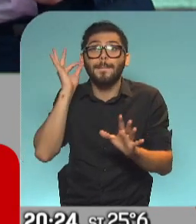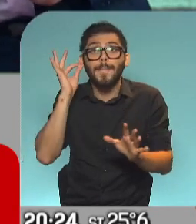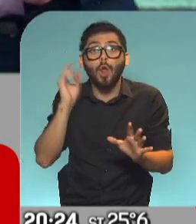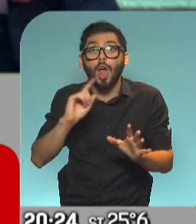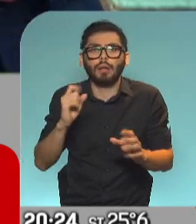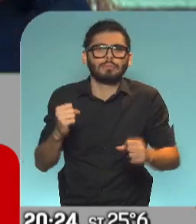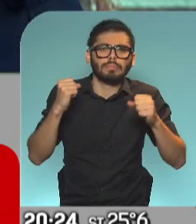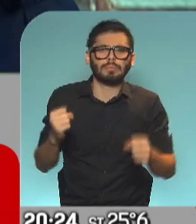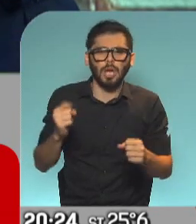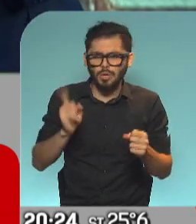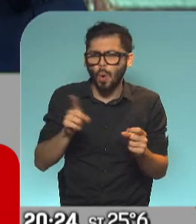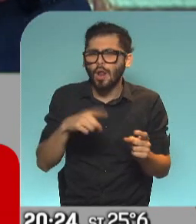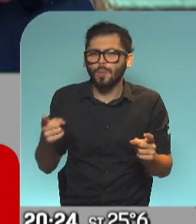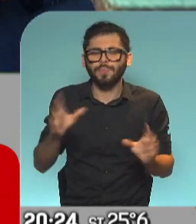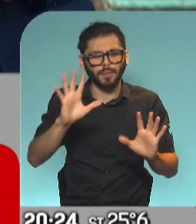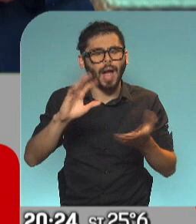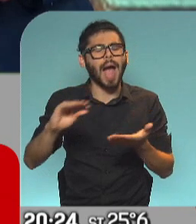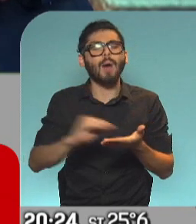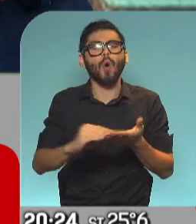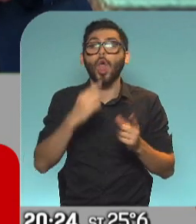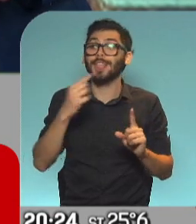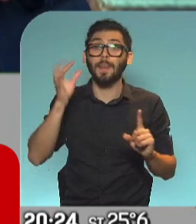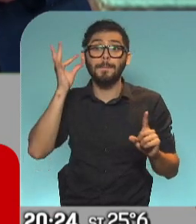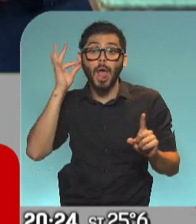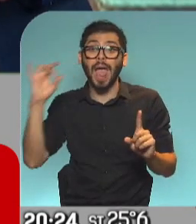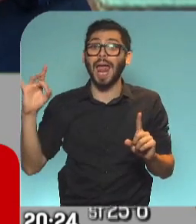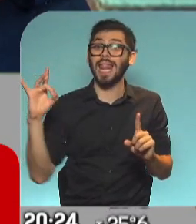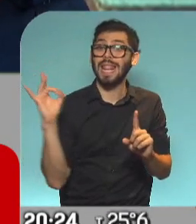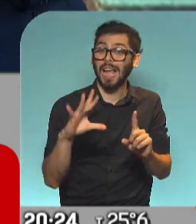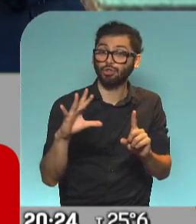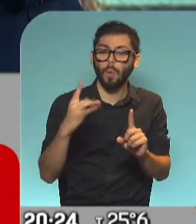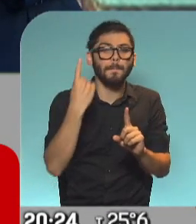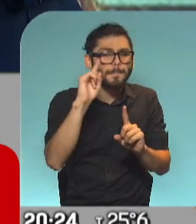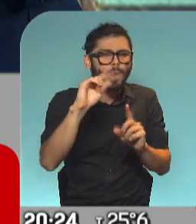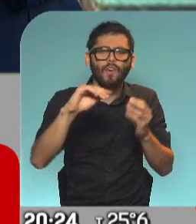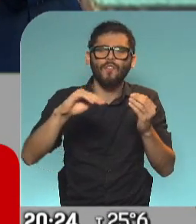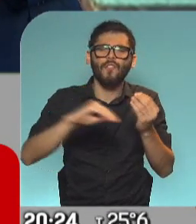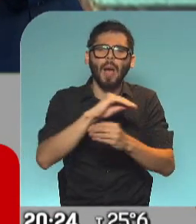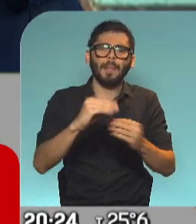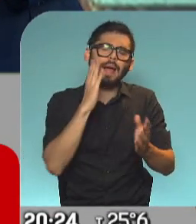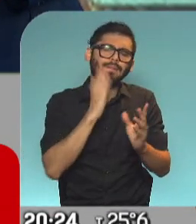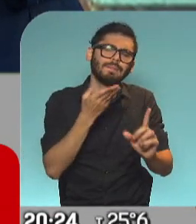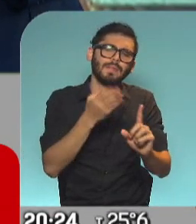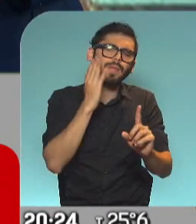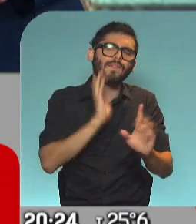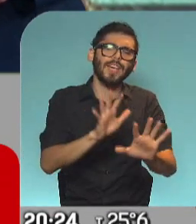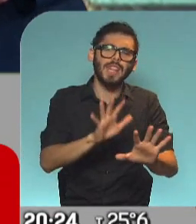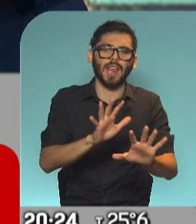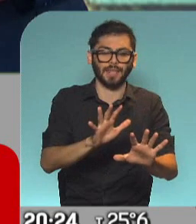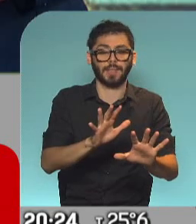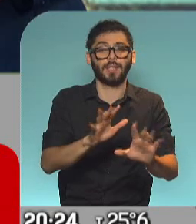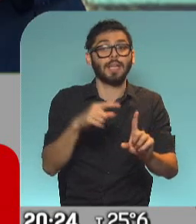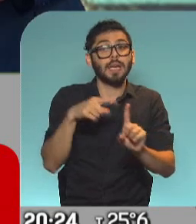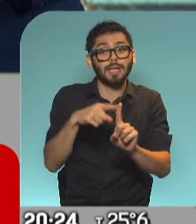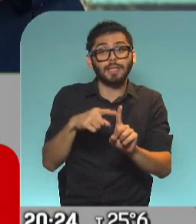el abogado dice que Maradona había echado a la enfermera, pero que el entorno familiar le pidió que continuara allí. Sí. Y que ella lo